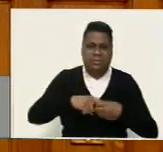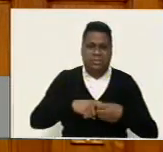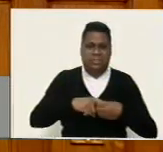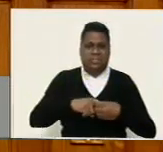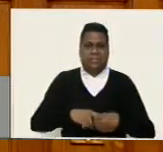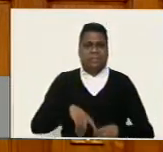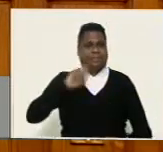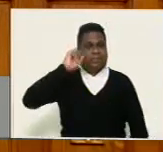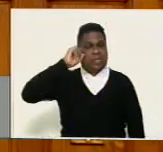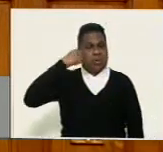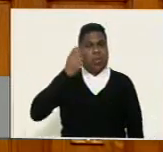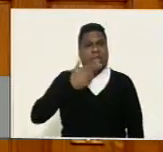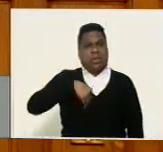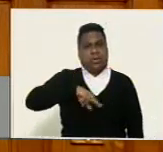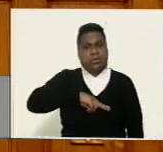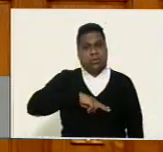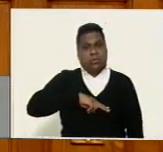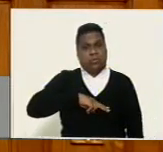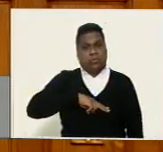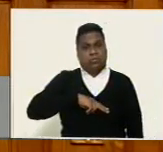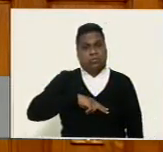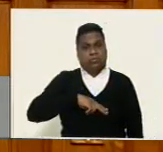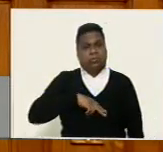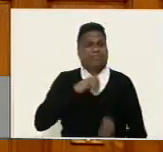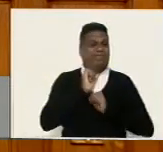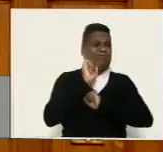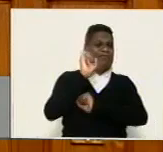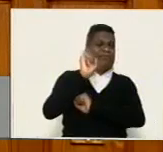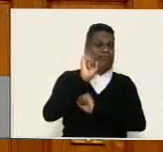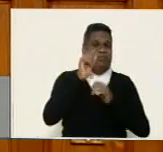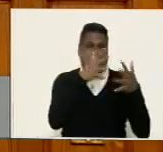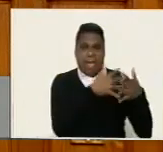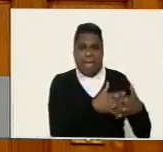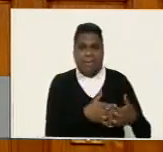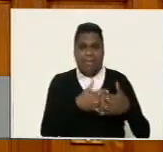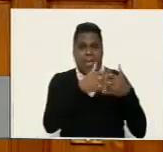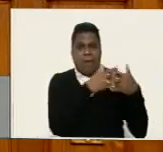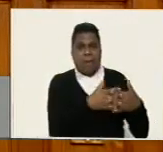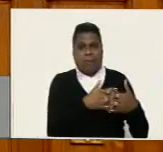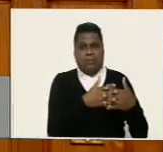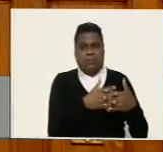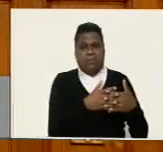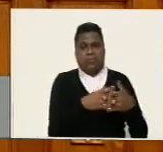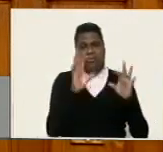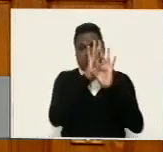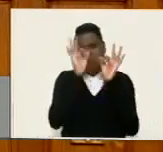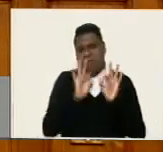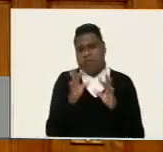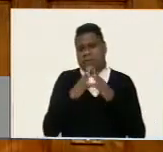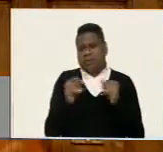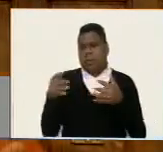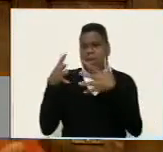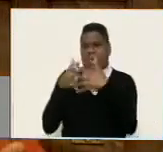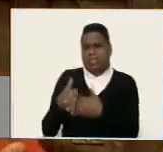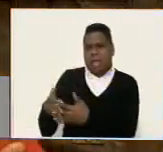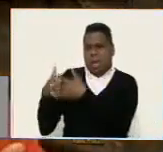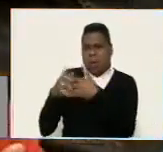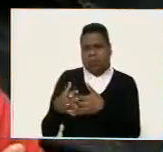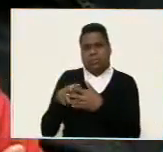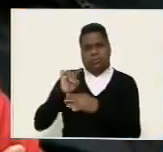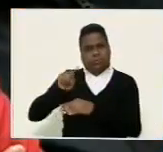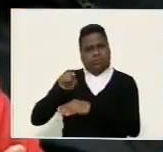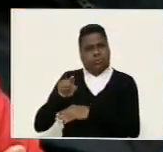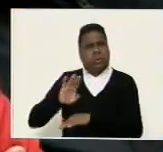Les recuerdo que somos un país antiimperialista y lucharemos contra toda forma de imperialismos, porque somos